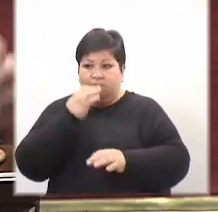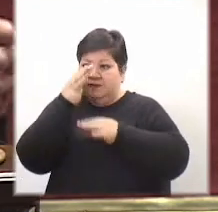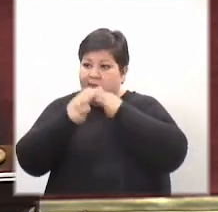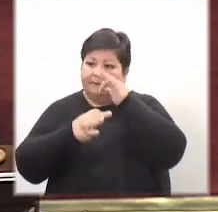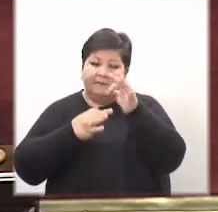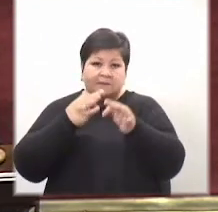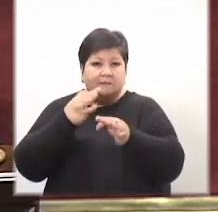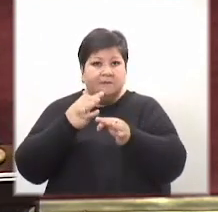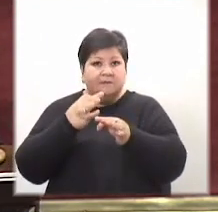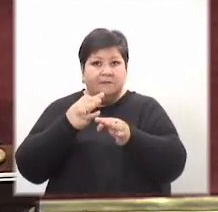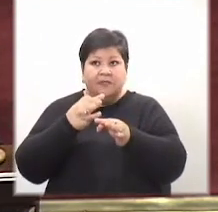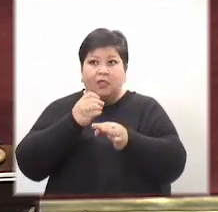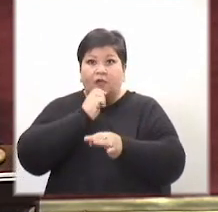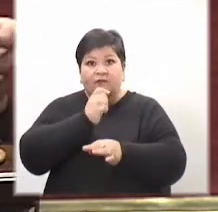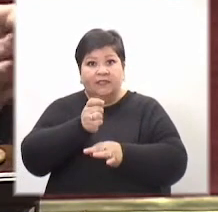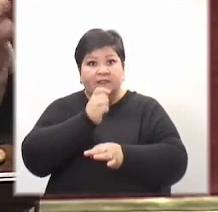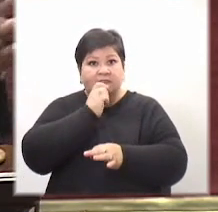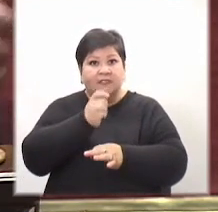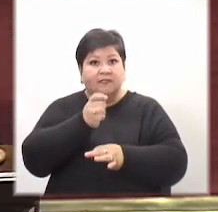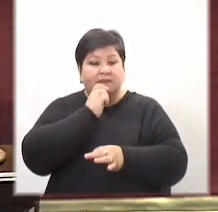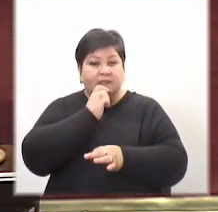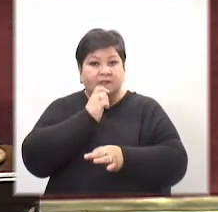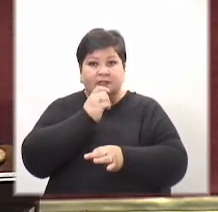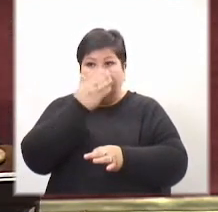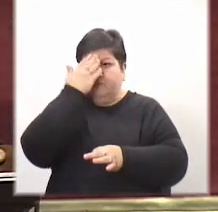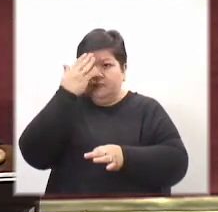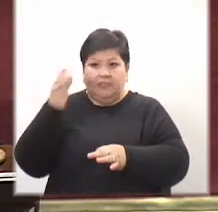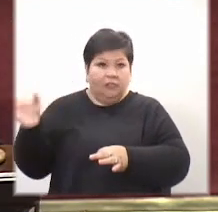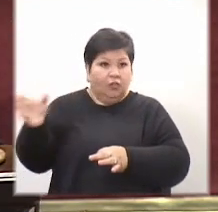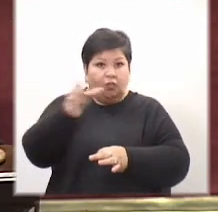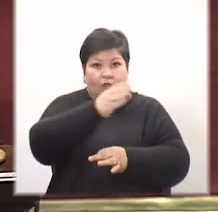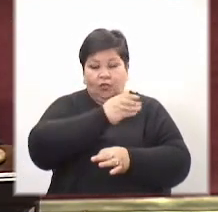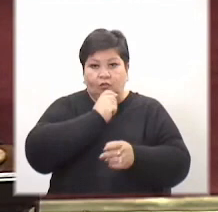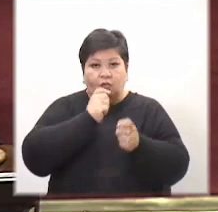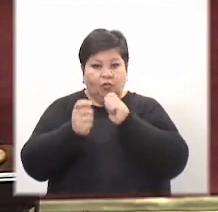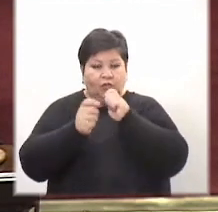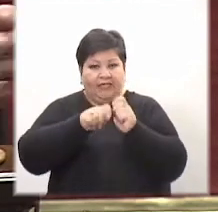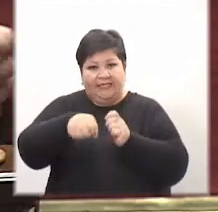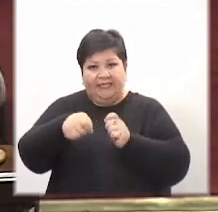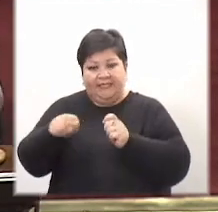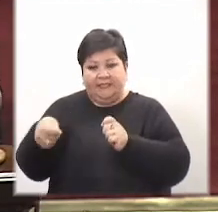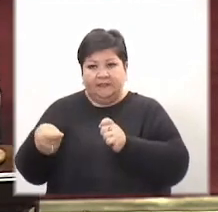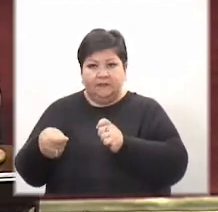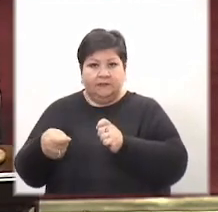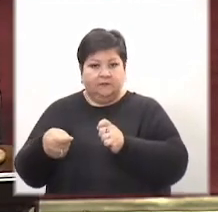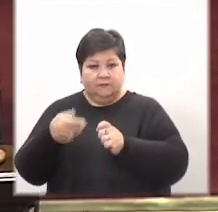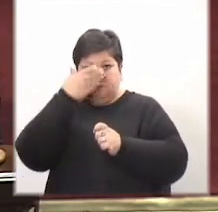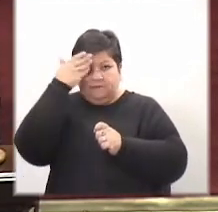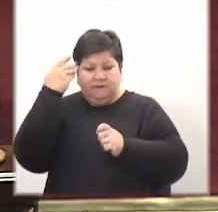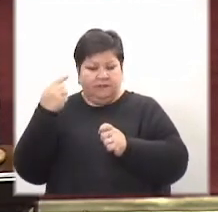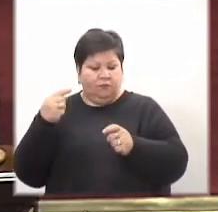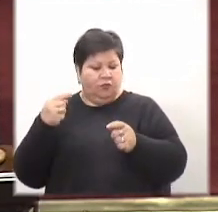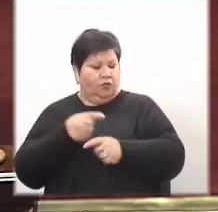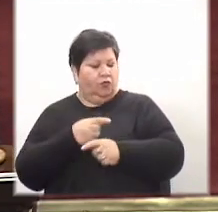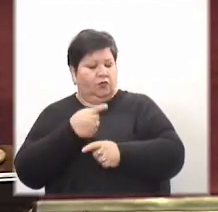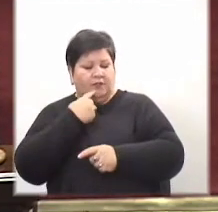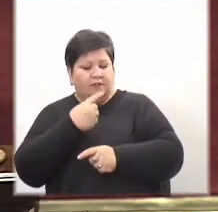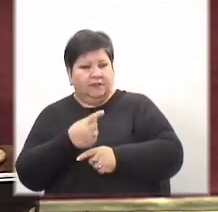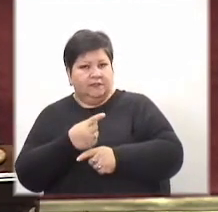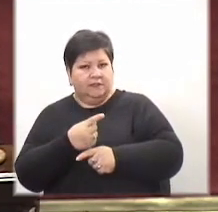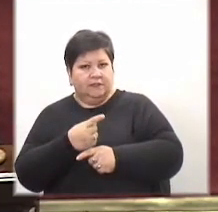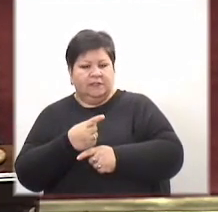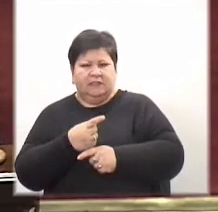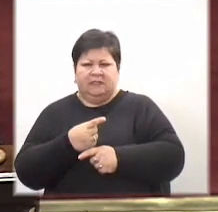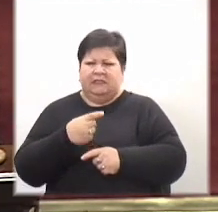declaraciones que en conferencia de prensa, ahora frente a todos los medios, representantes del Frente Amplio dijeron todo lo contrario, que la comisión